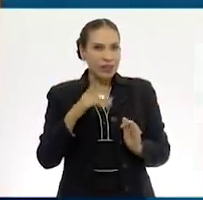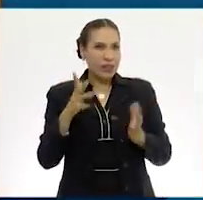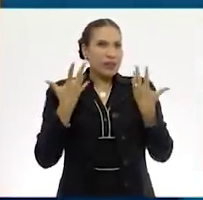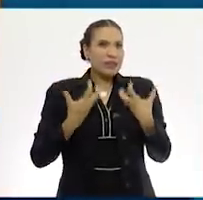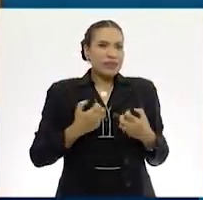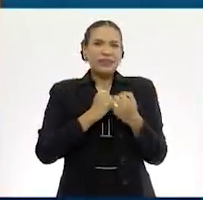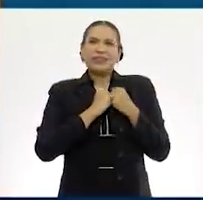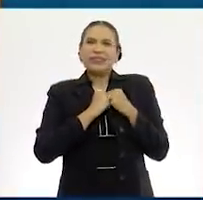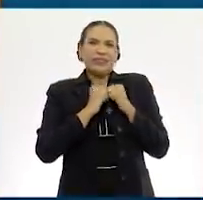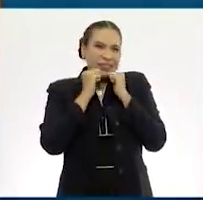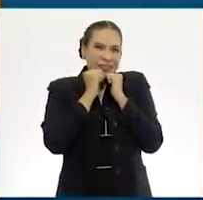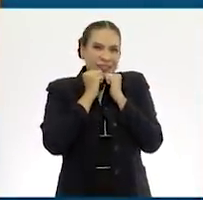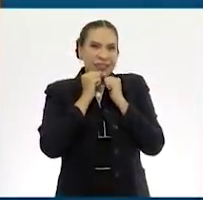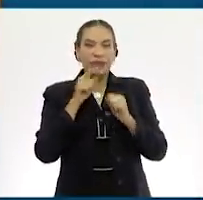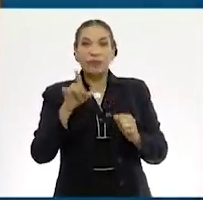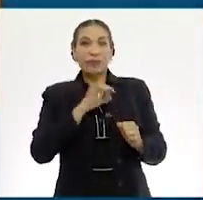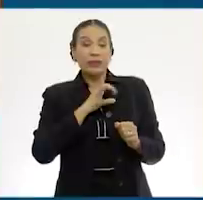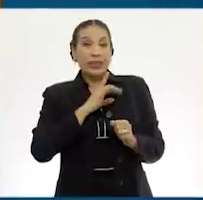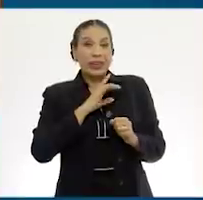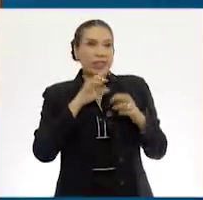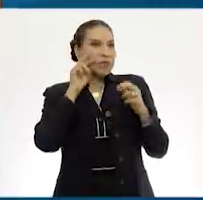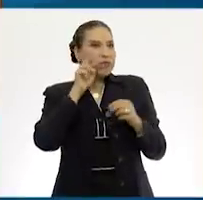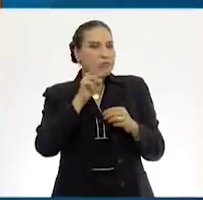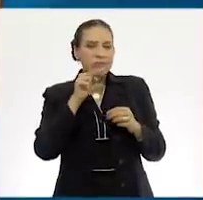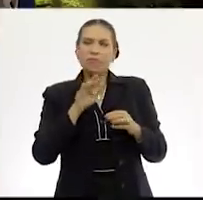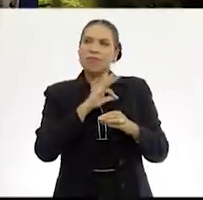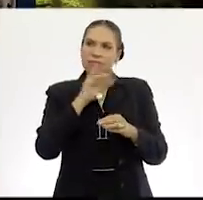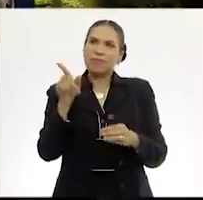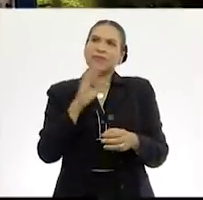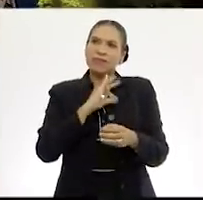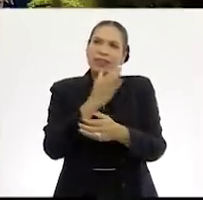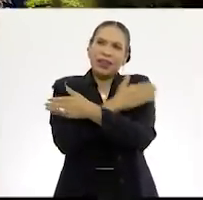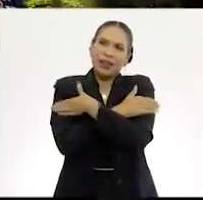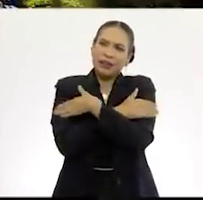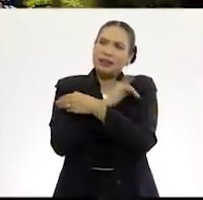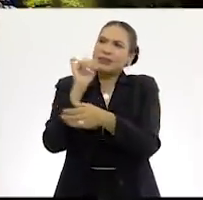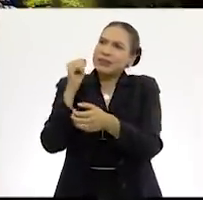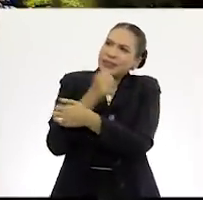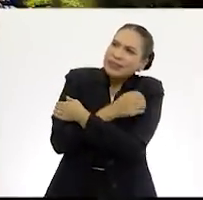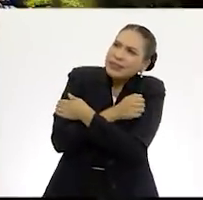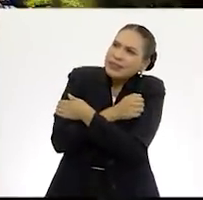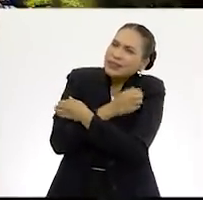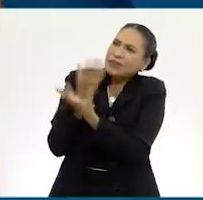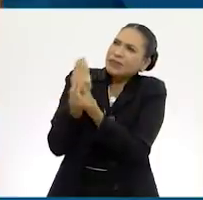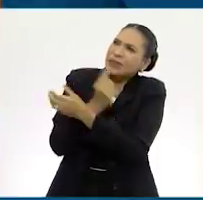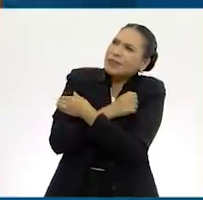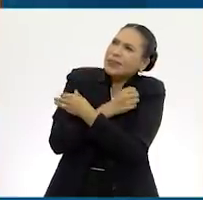Sí. Tú me dijiste que si me daba miedo, me ibas a abrazar. Ay, sí me dio mucho miedo,